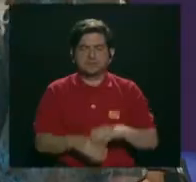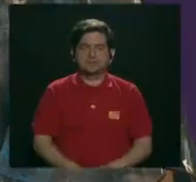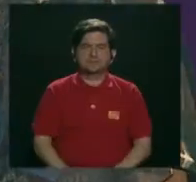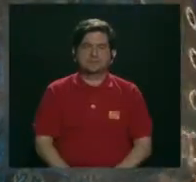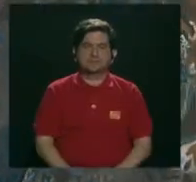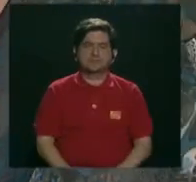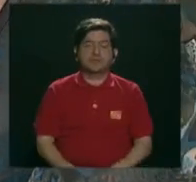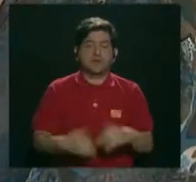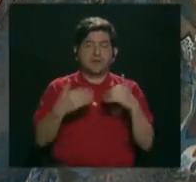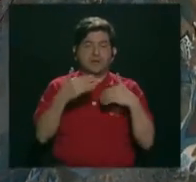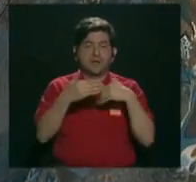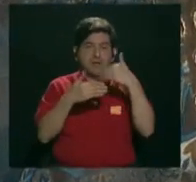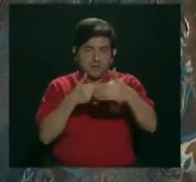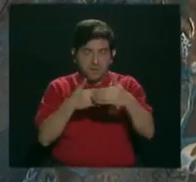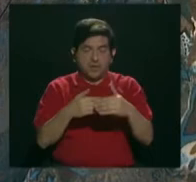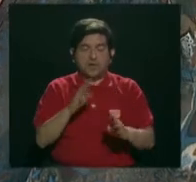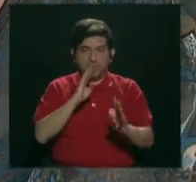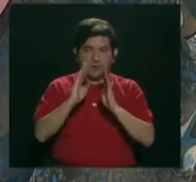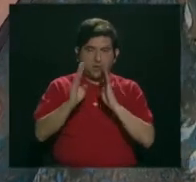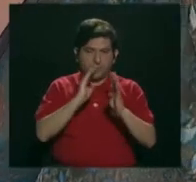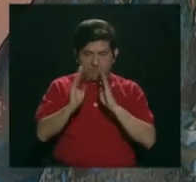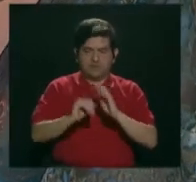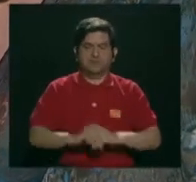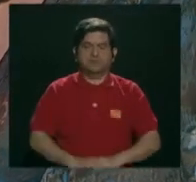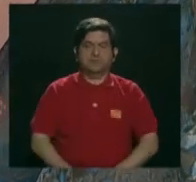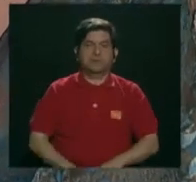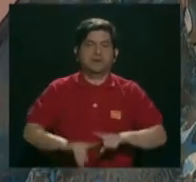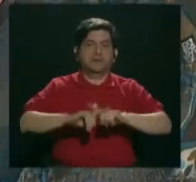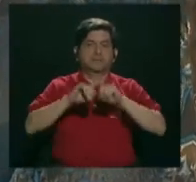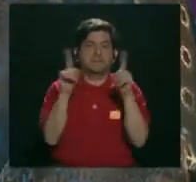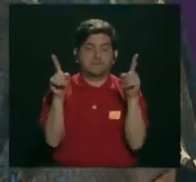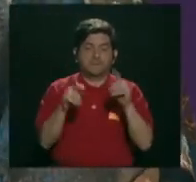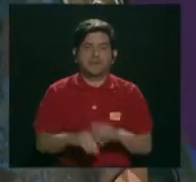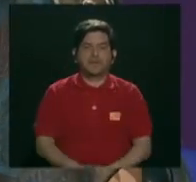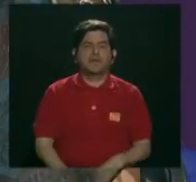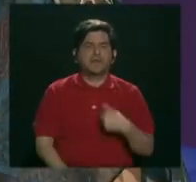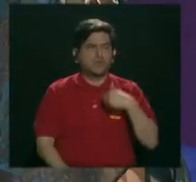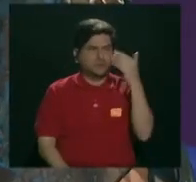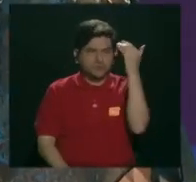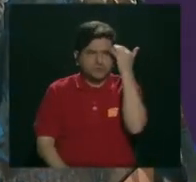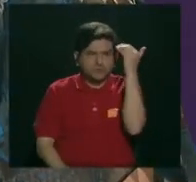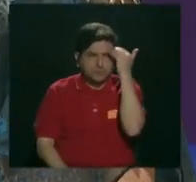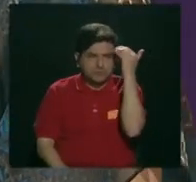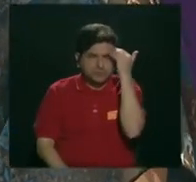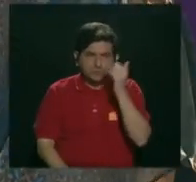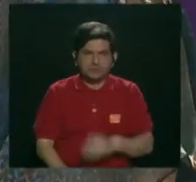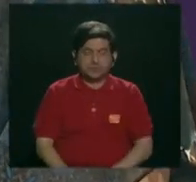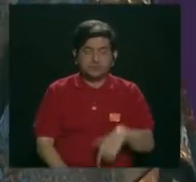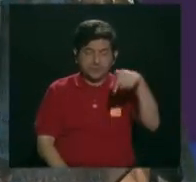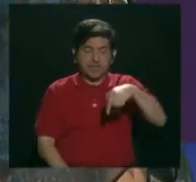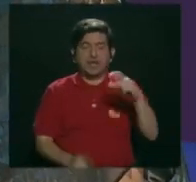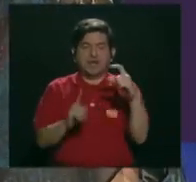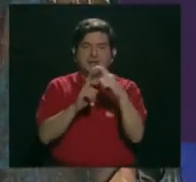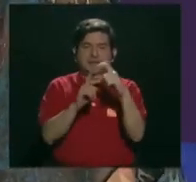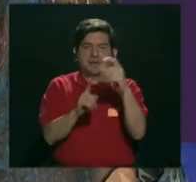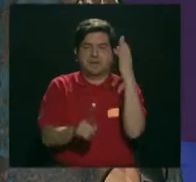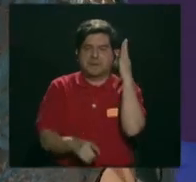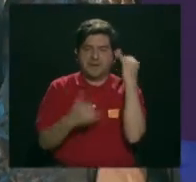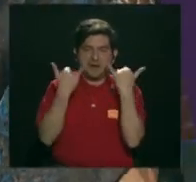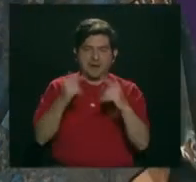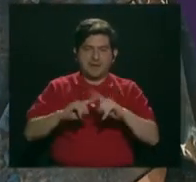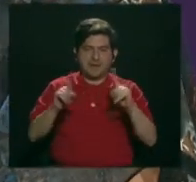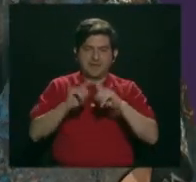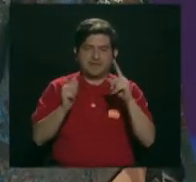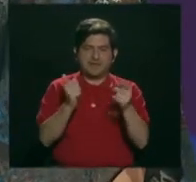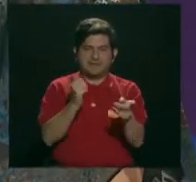vamos a conversar un poco más sobre eso, pero yo sé que aquí en Palabra de Mujer ya varias veces